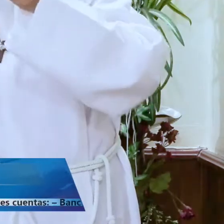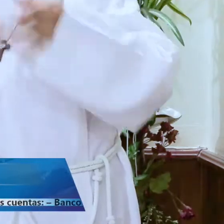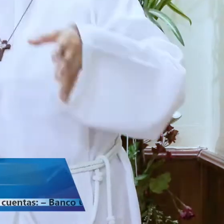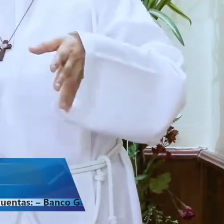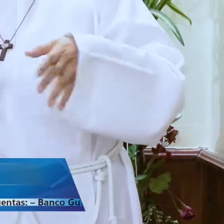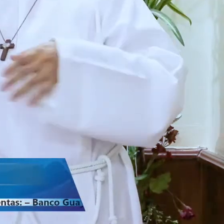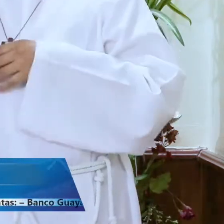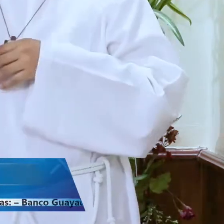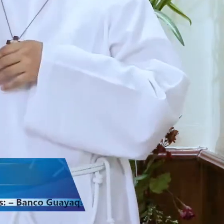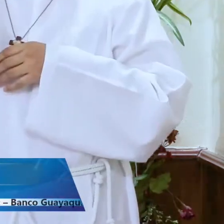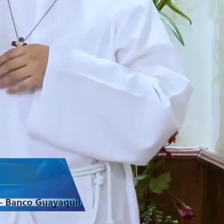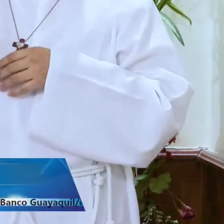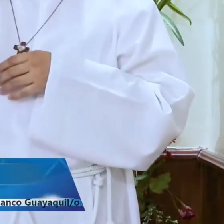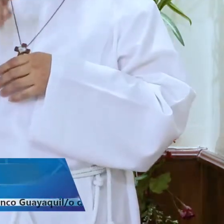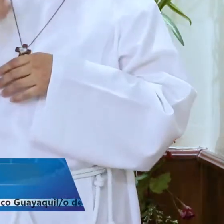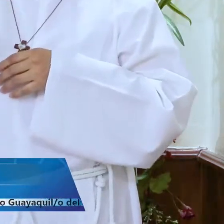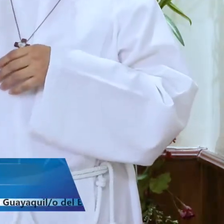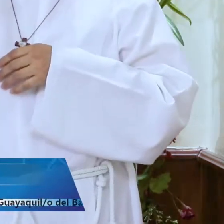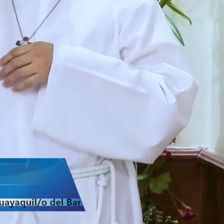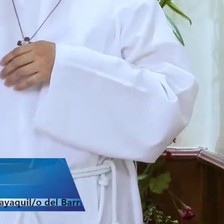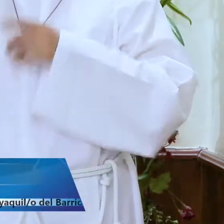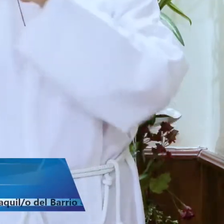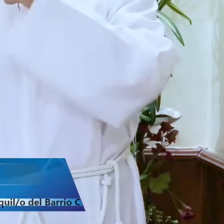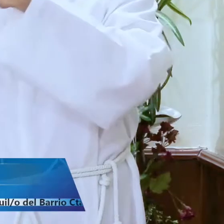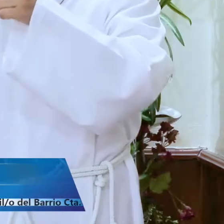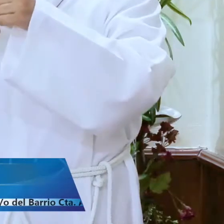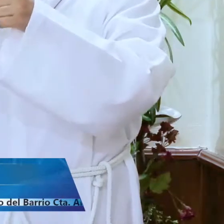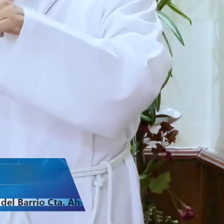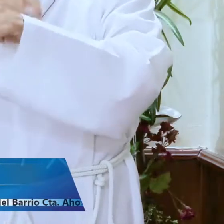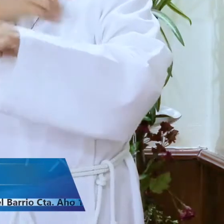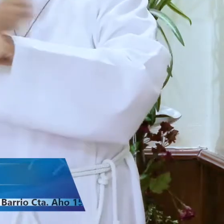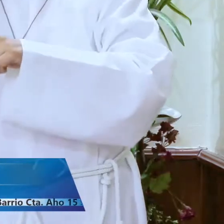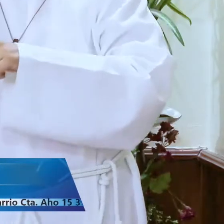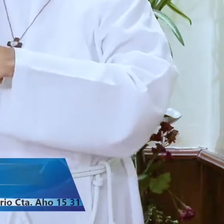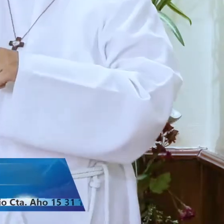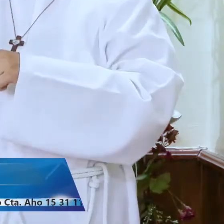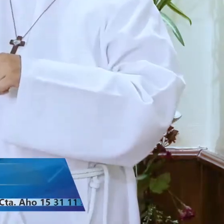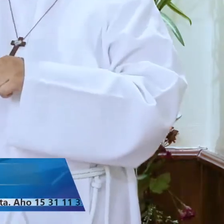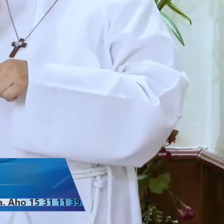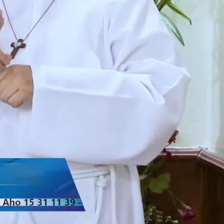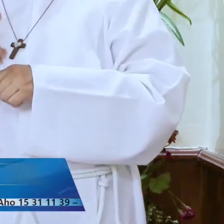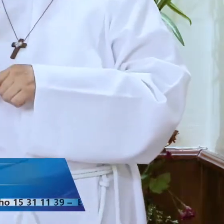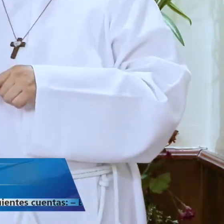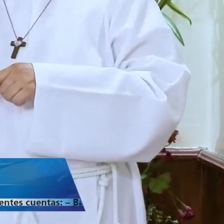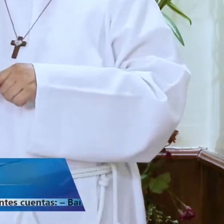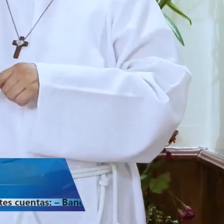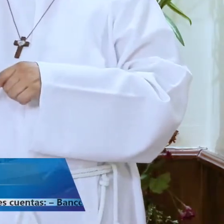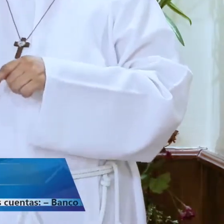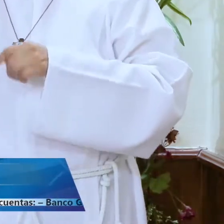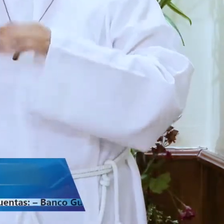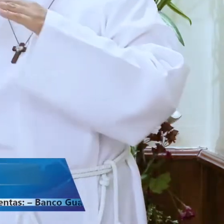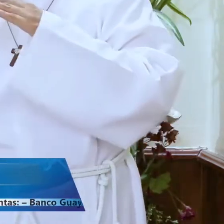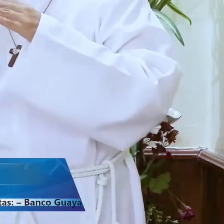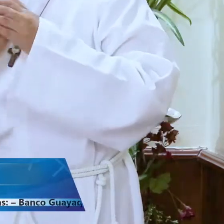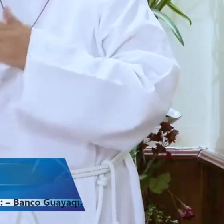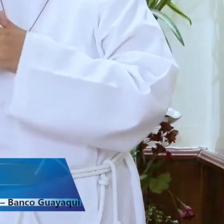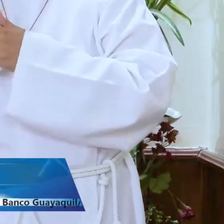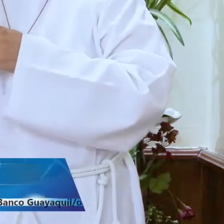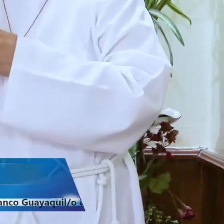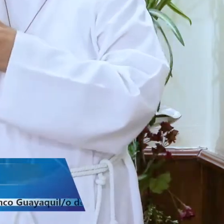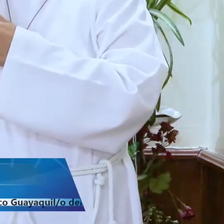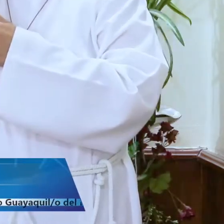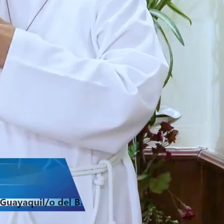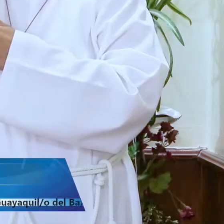miren viene un tiempo dice el señor en quiere surgir un renuevo del tronco de